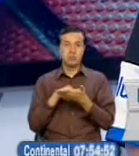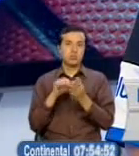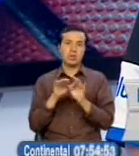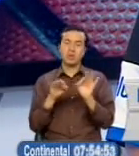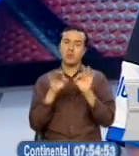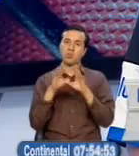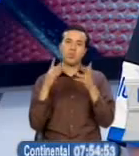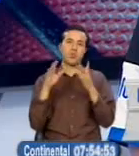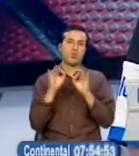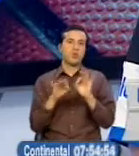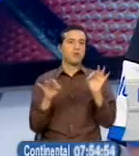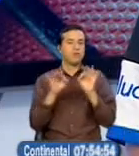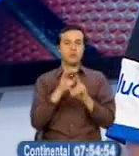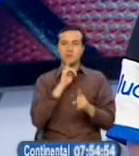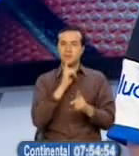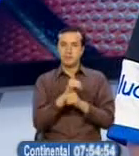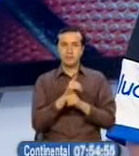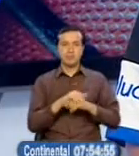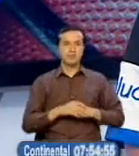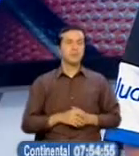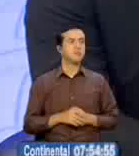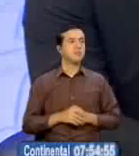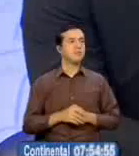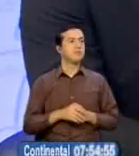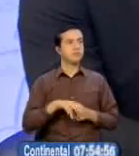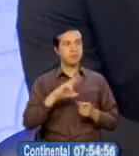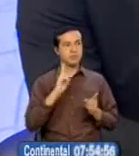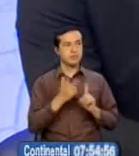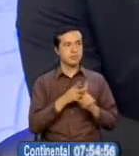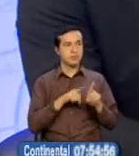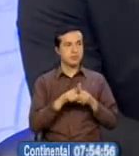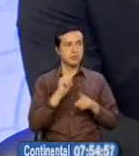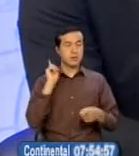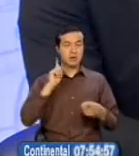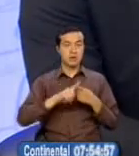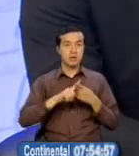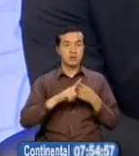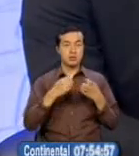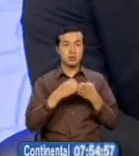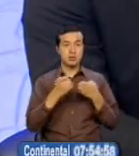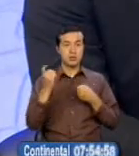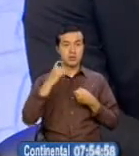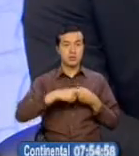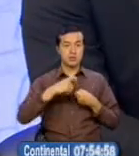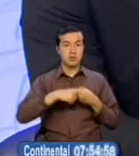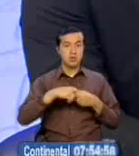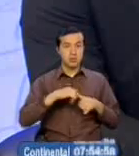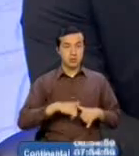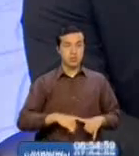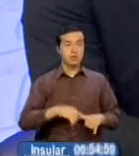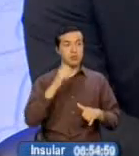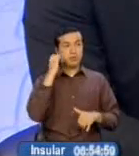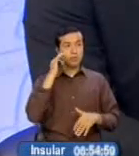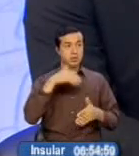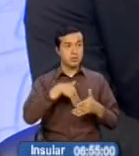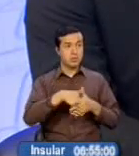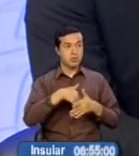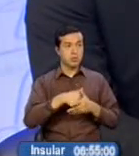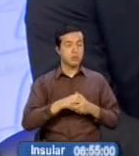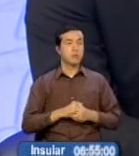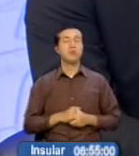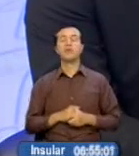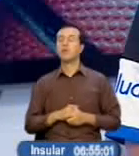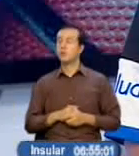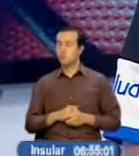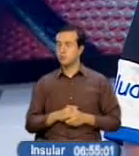diferencia grande el rato de estar ahí. Viene la tercera válida. ¿Hasta cuándo tienen los equipos para inscribirse? Tienen una fecha tope, ¿no? Sí,